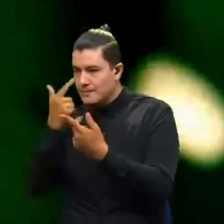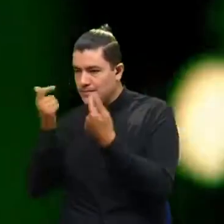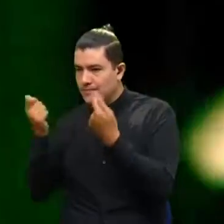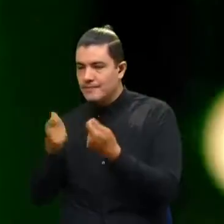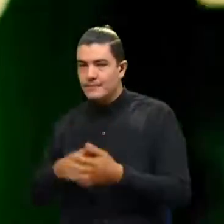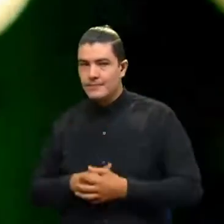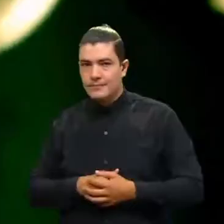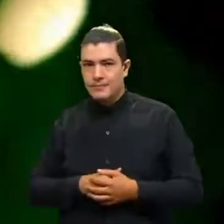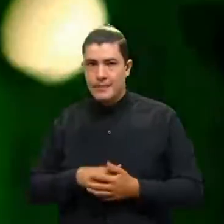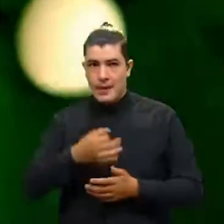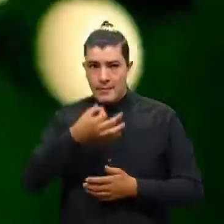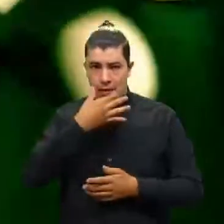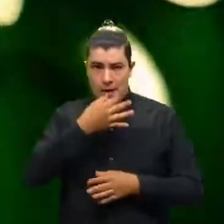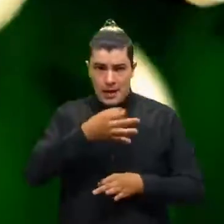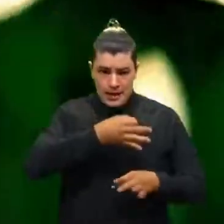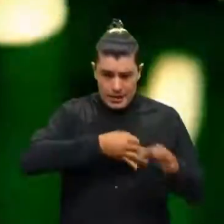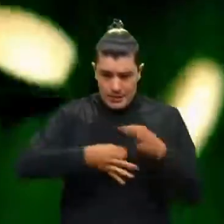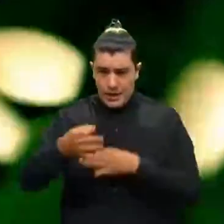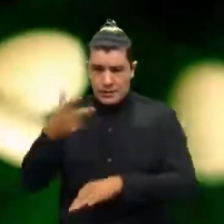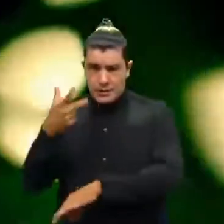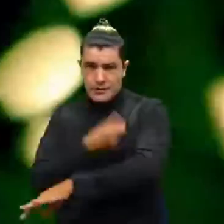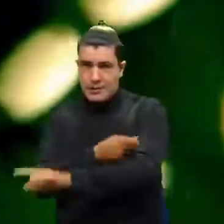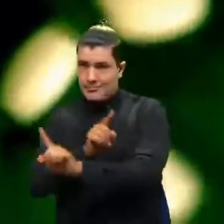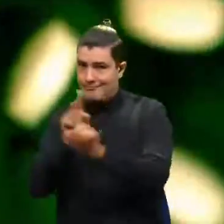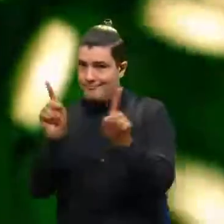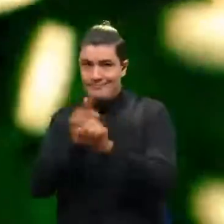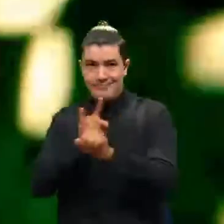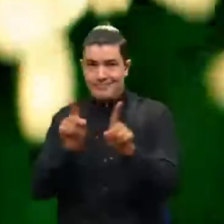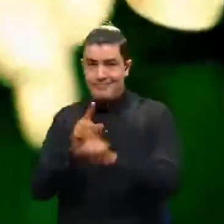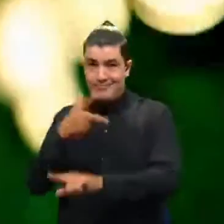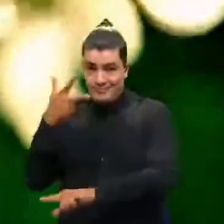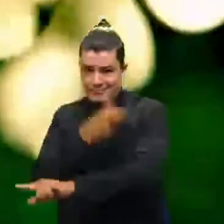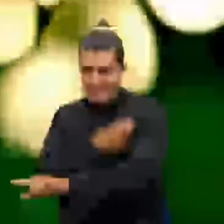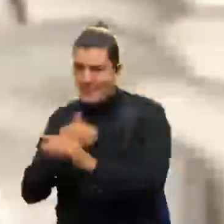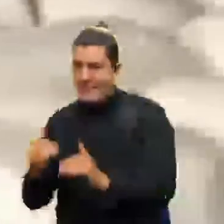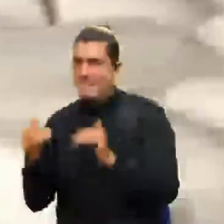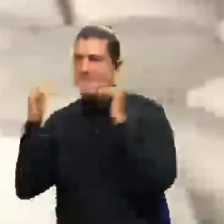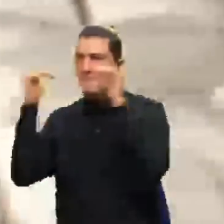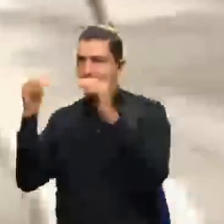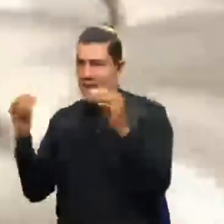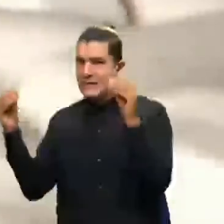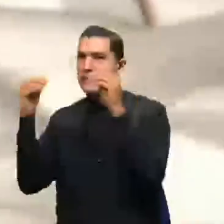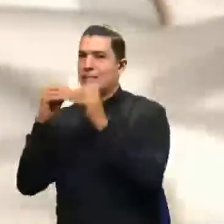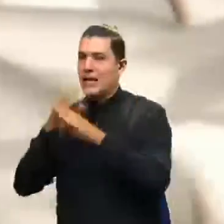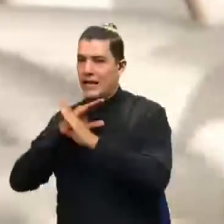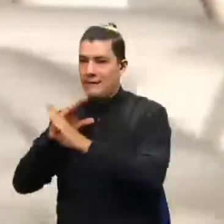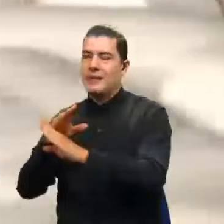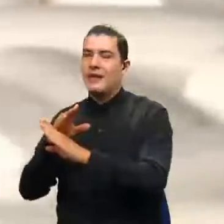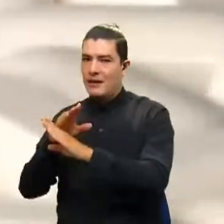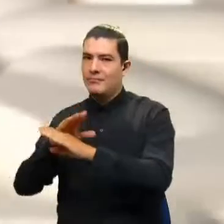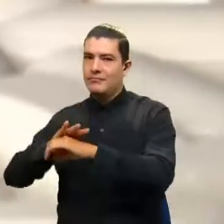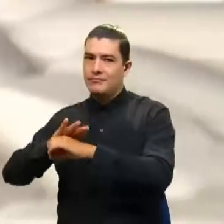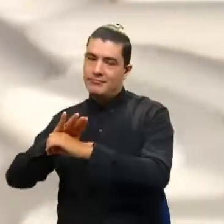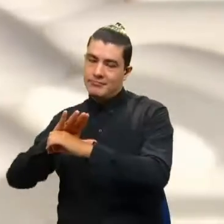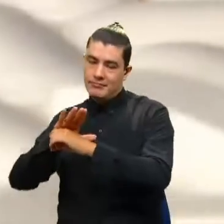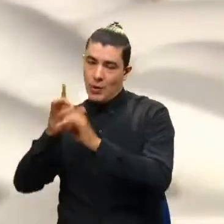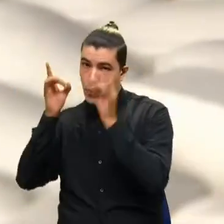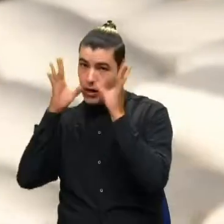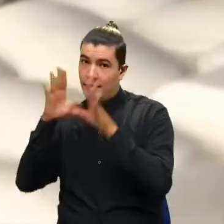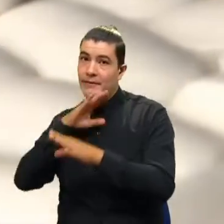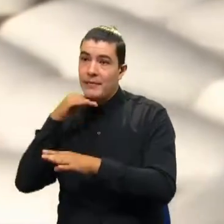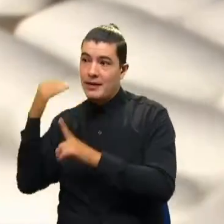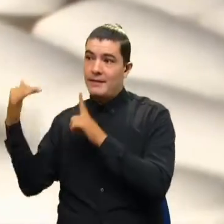estos medicamentos no reemplaza la vacunación. Estas son dos veces más efectivas para prevenir la enfermedad grave y la muerte por